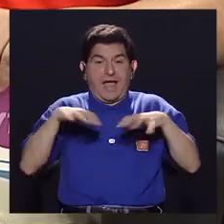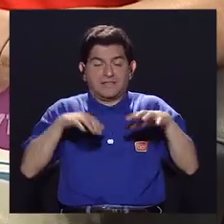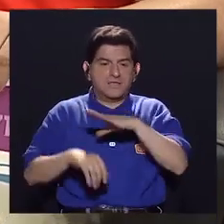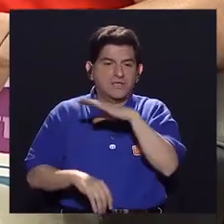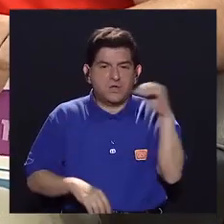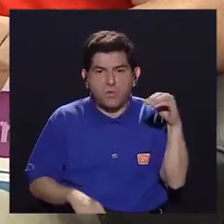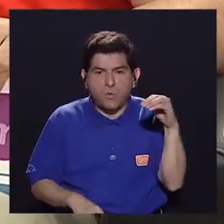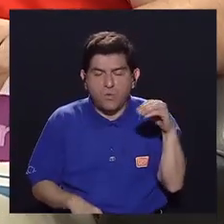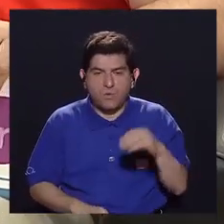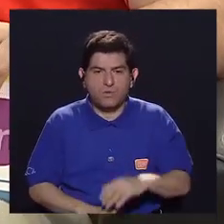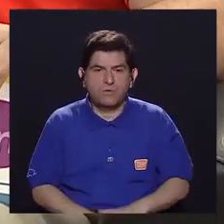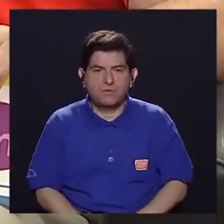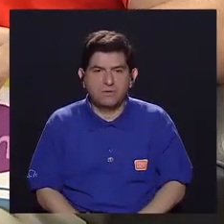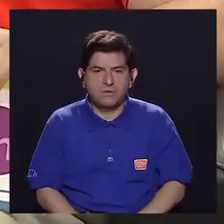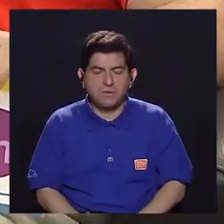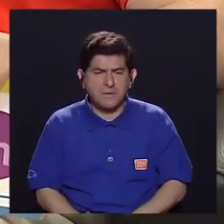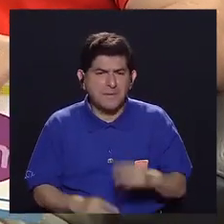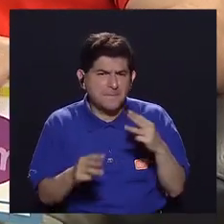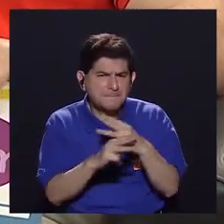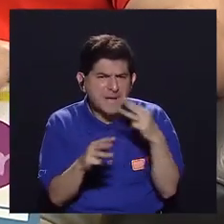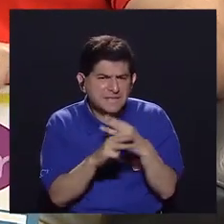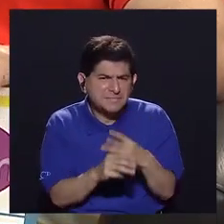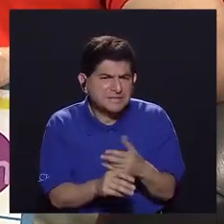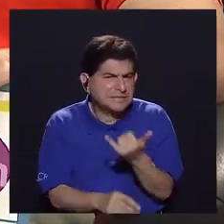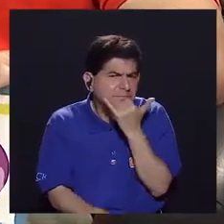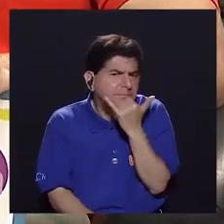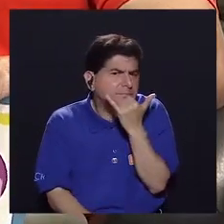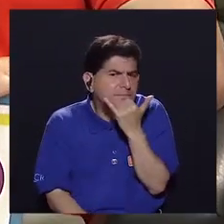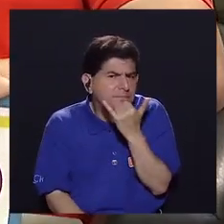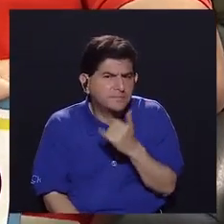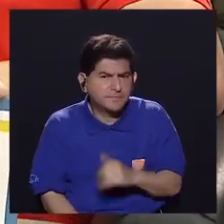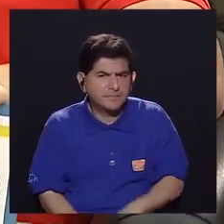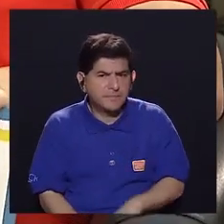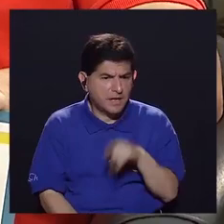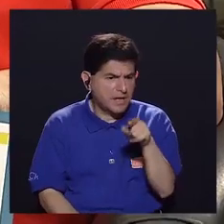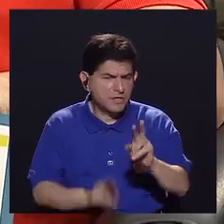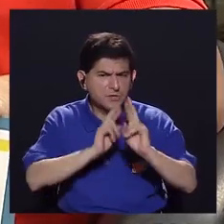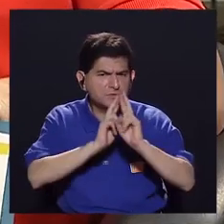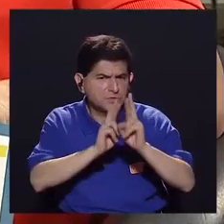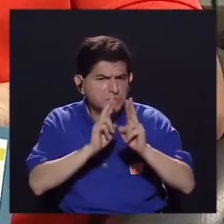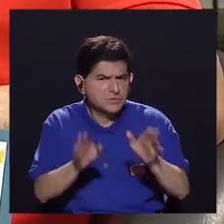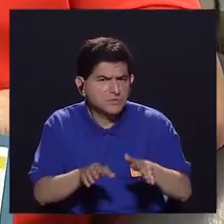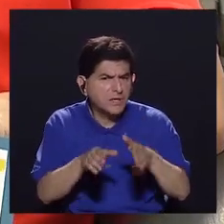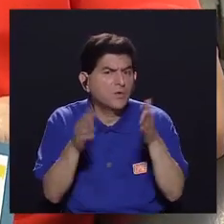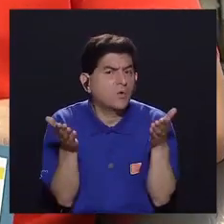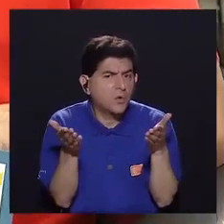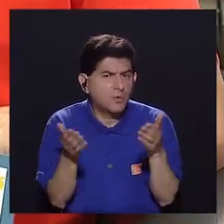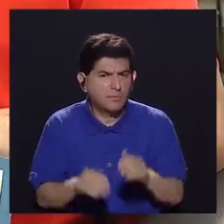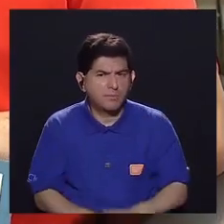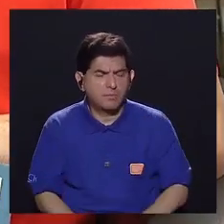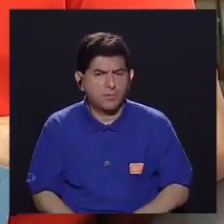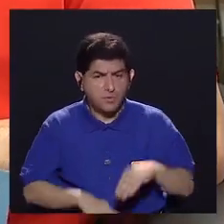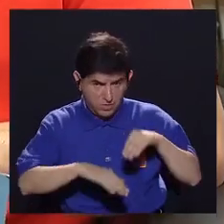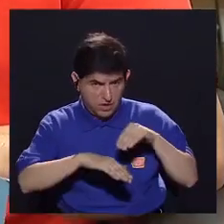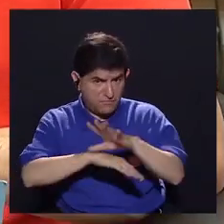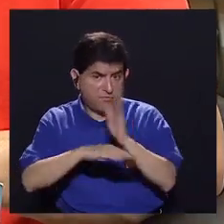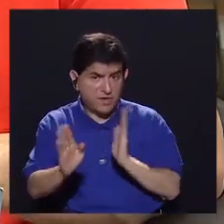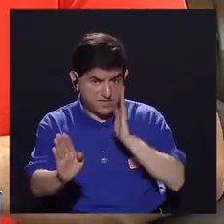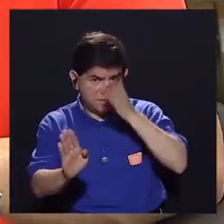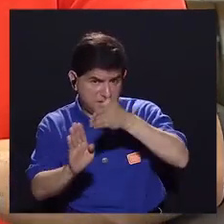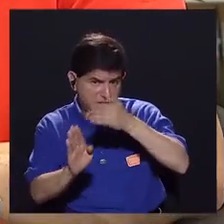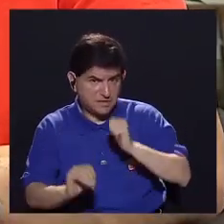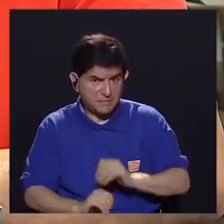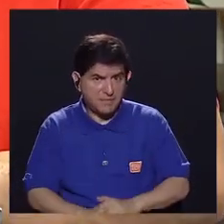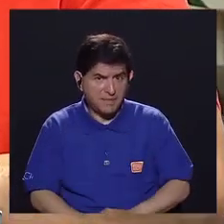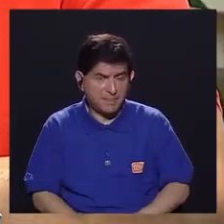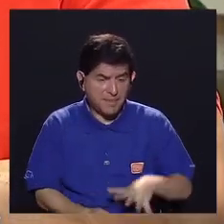hiperactividad o el caso contrario. ¿Ellos, la matemática qué tal les va, digamos? ¿Es un